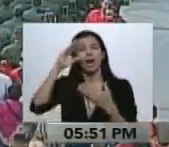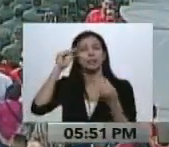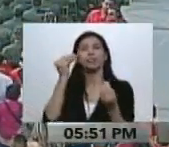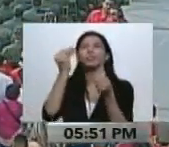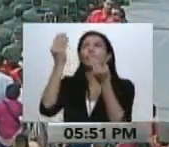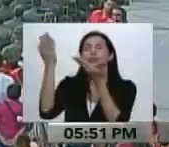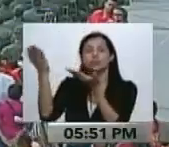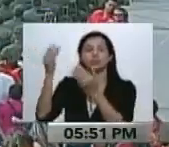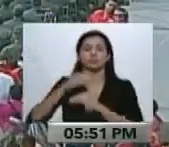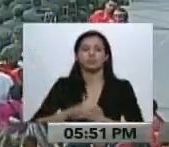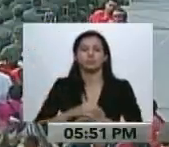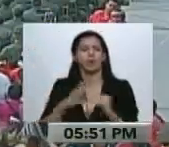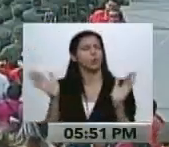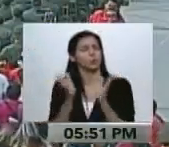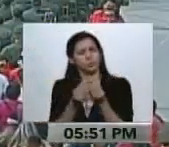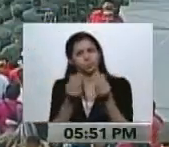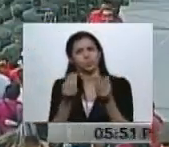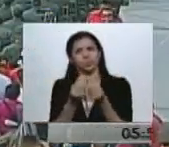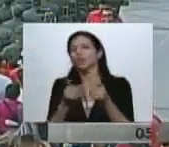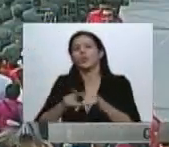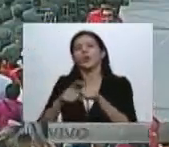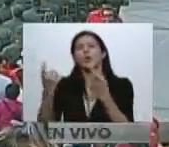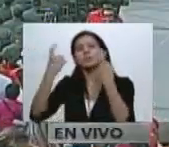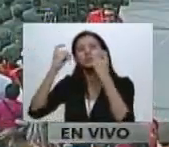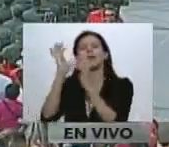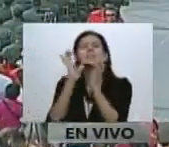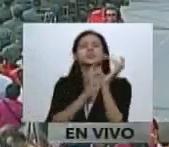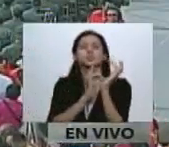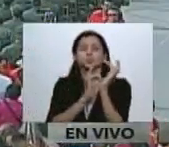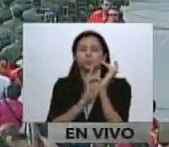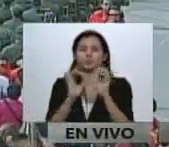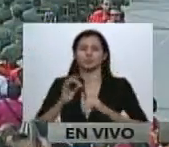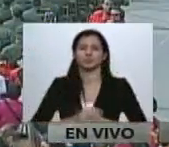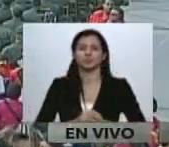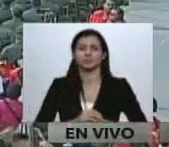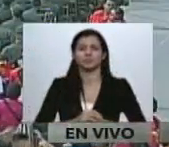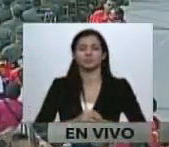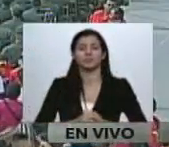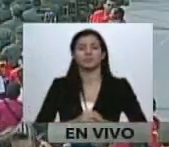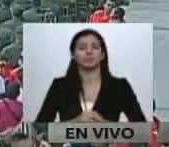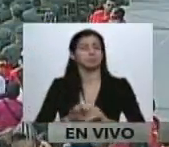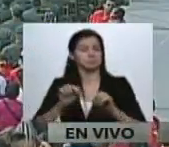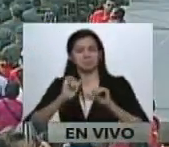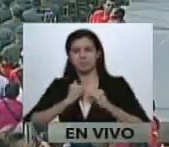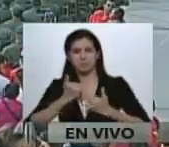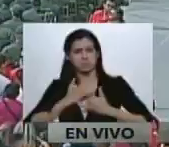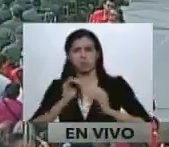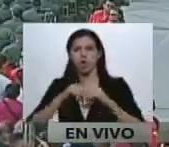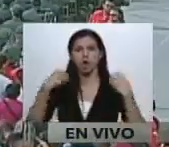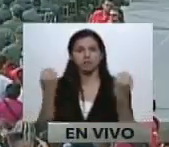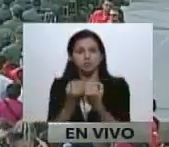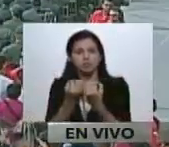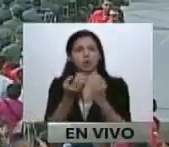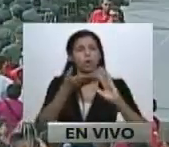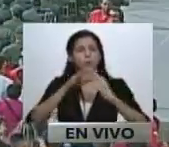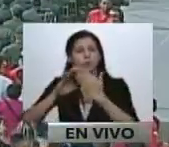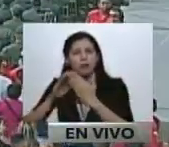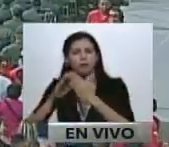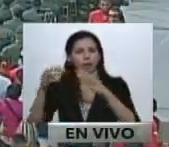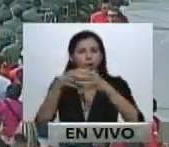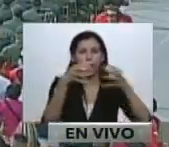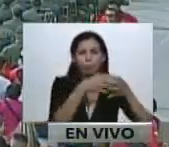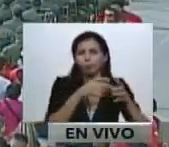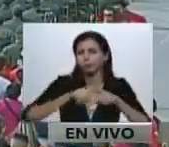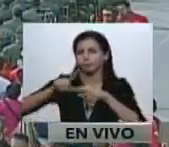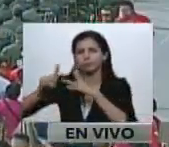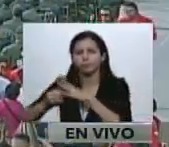nosotras y nosotros, que nos enseñó Jesús de Nazaret, nuestras organizaciones comunitarias, colectivos,